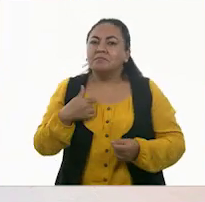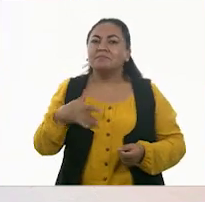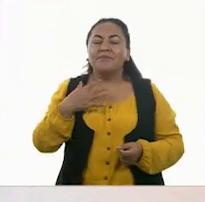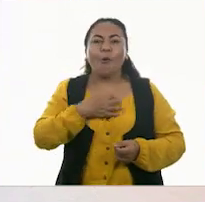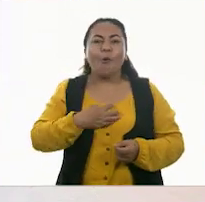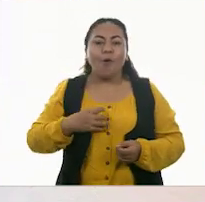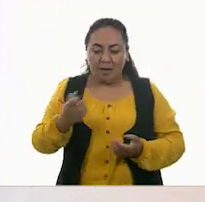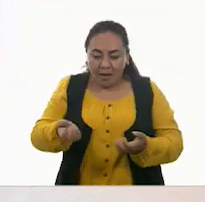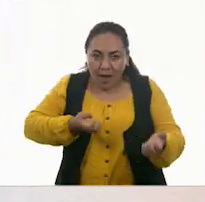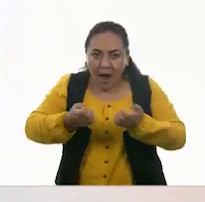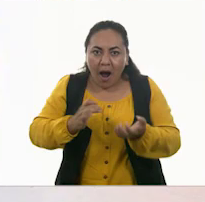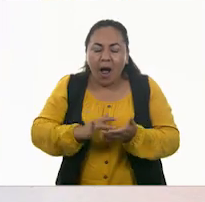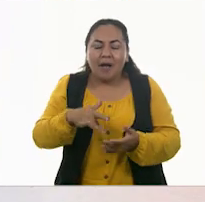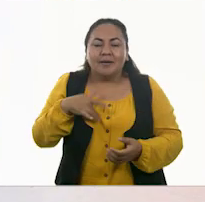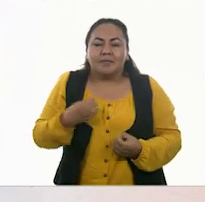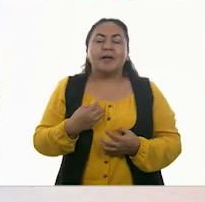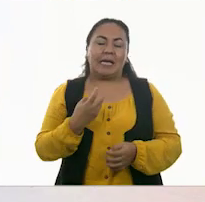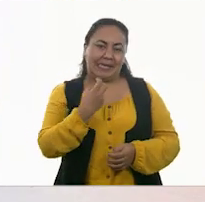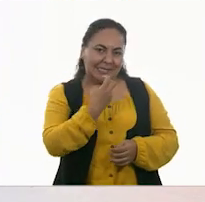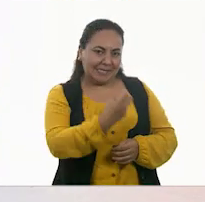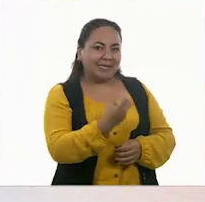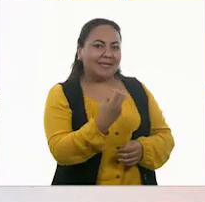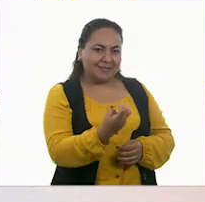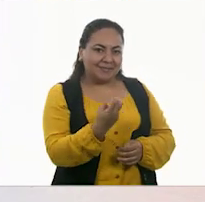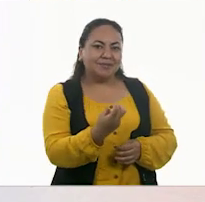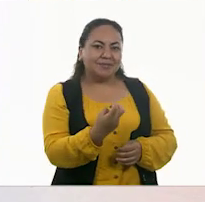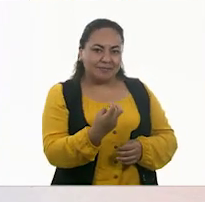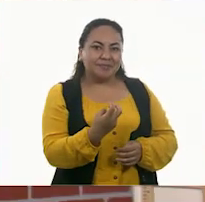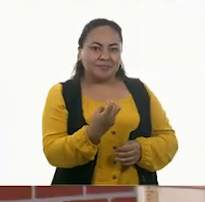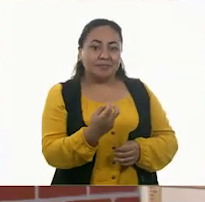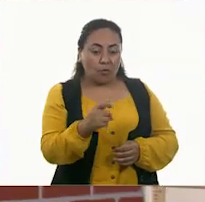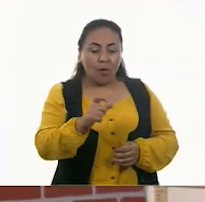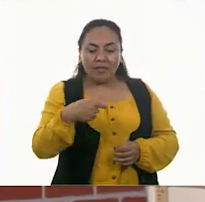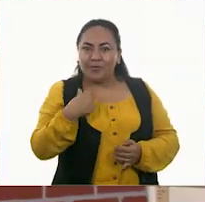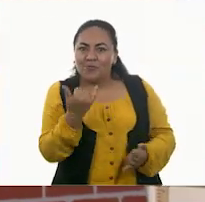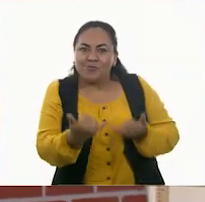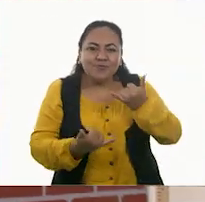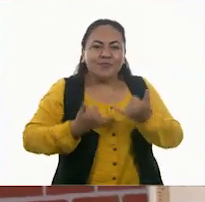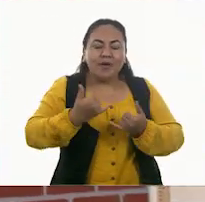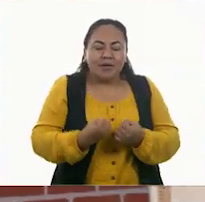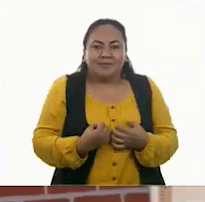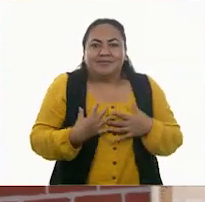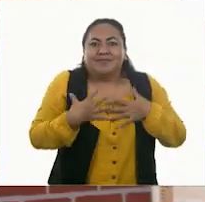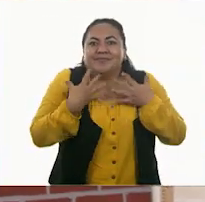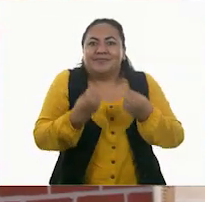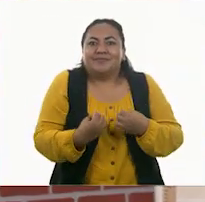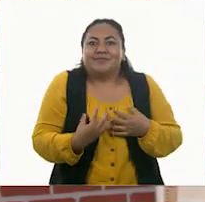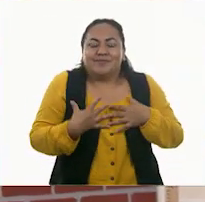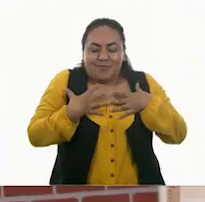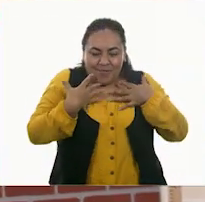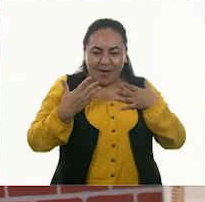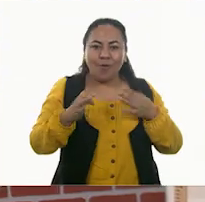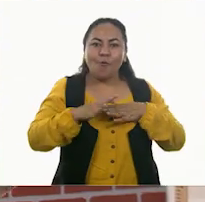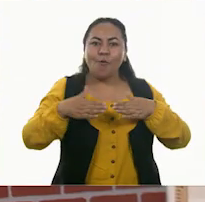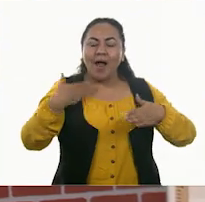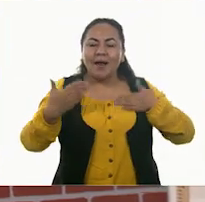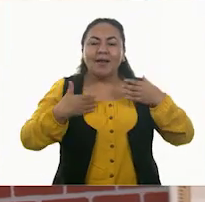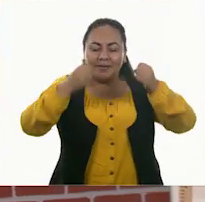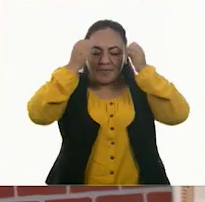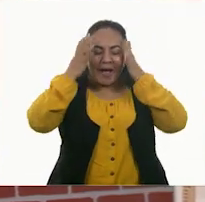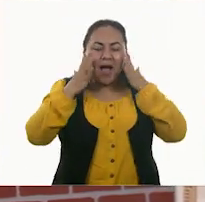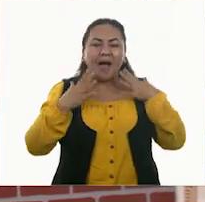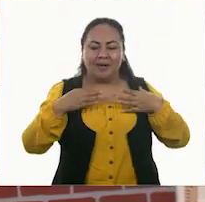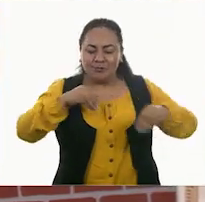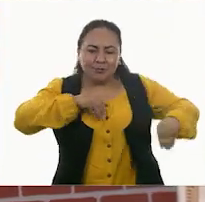contento. Eso es bueno, ¿no? Excelente. Y de hecho eso nos da mucha alegría, mucha fortaleza. El movernos, el sudar,